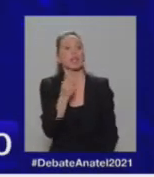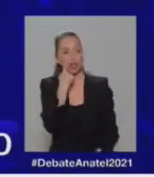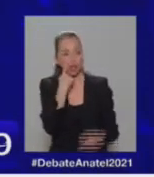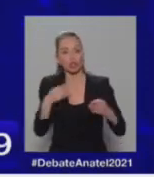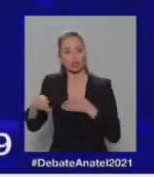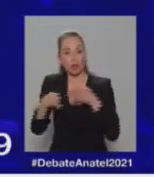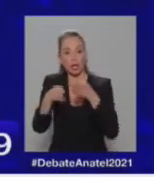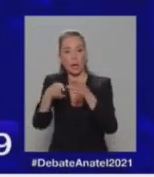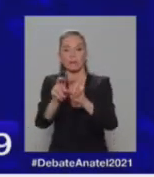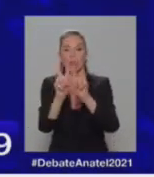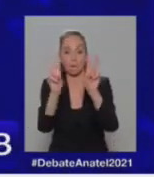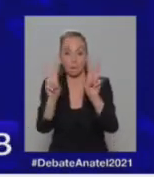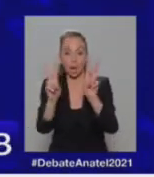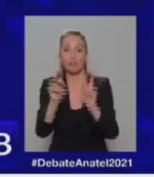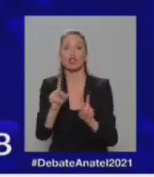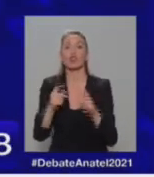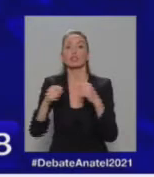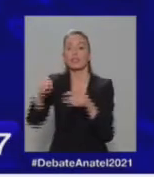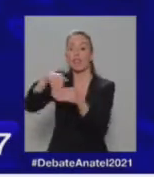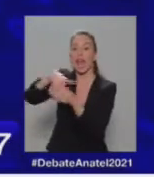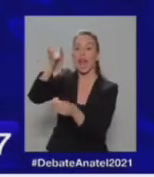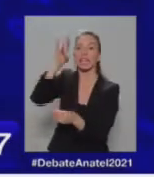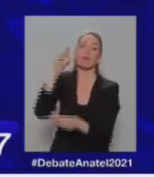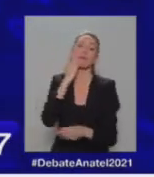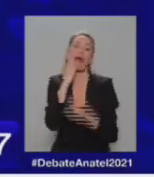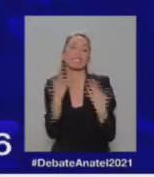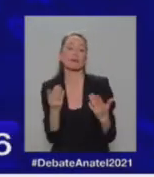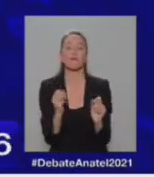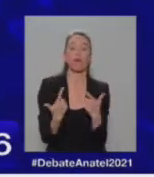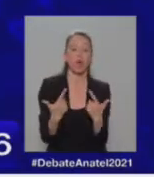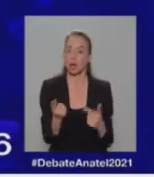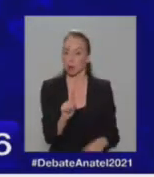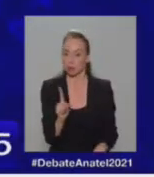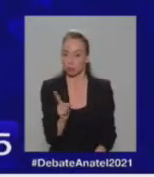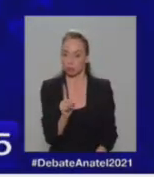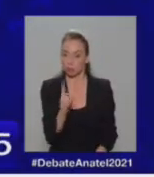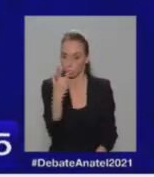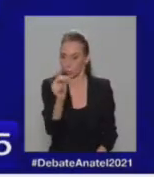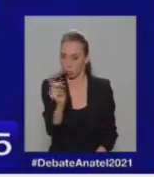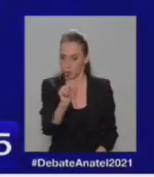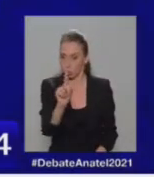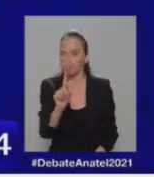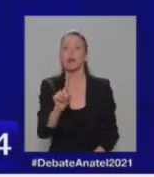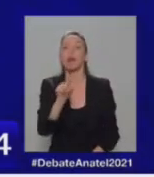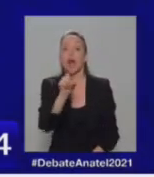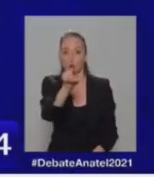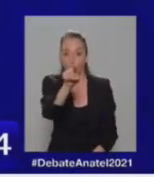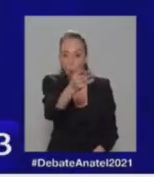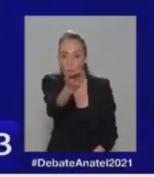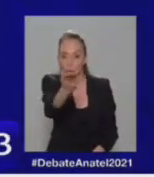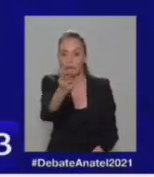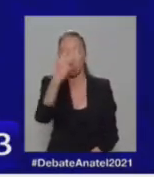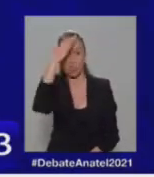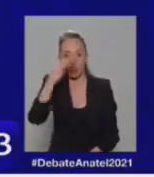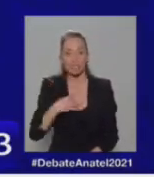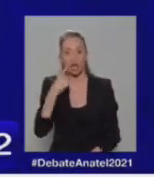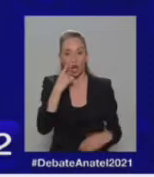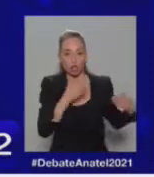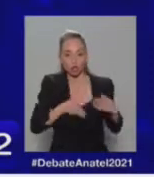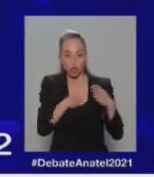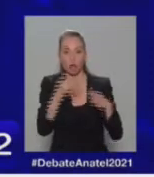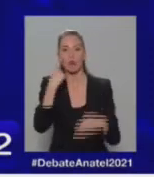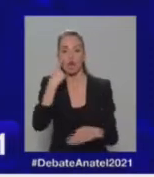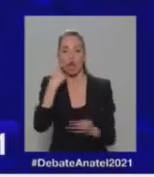ya, para enfrentar esta elección presidencial parlamentaria y de consejeros regionales. ¿Cree que el debate que vimos